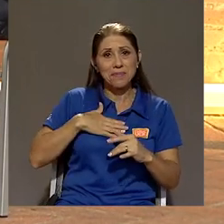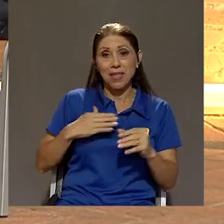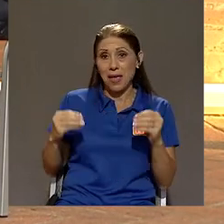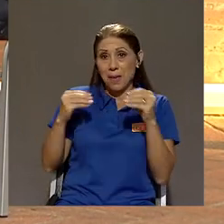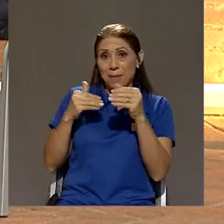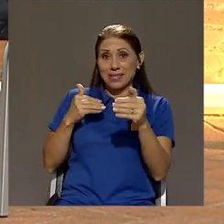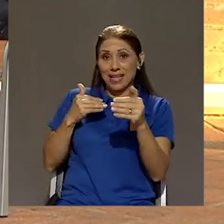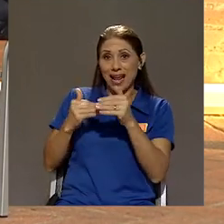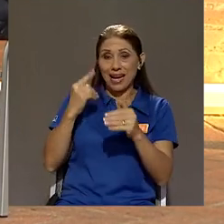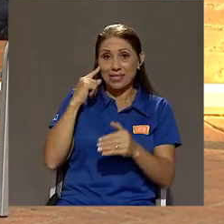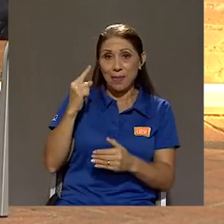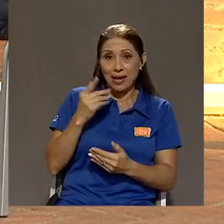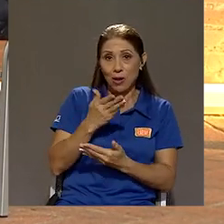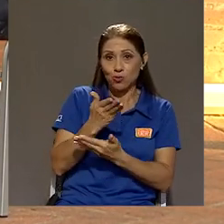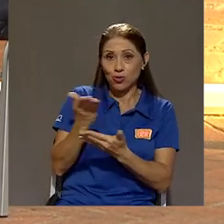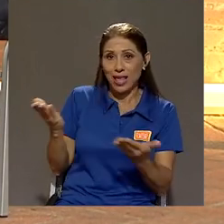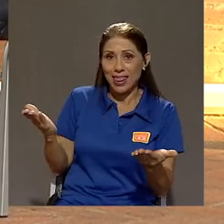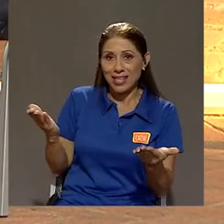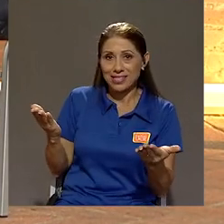tiene que ver con la juventud